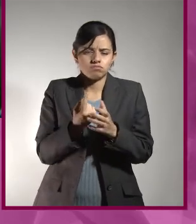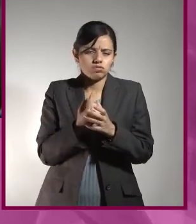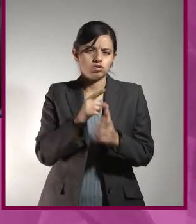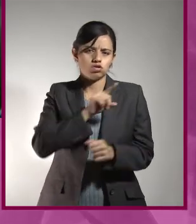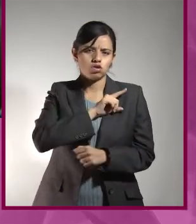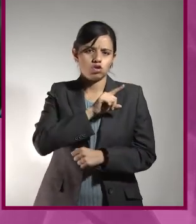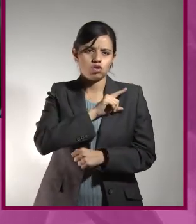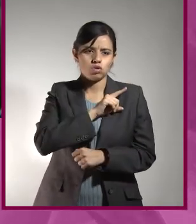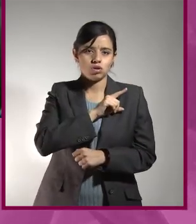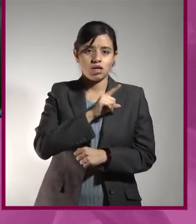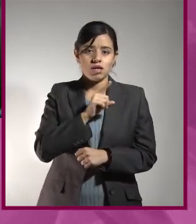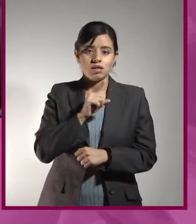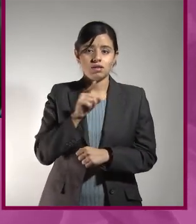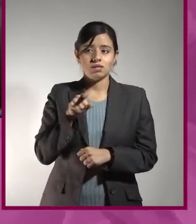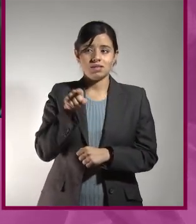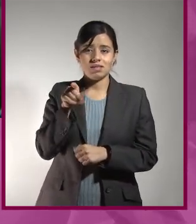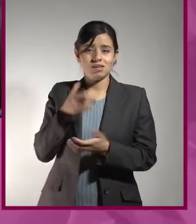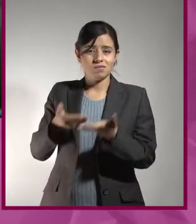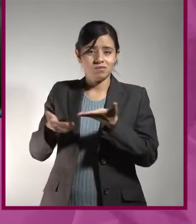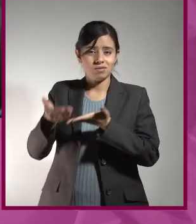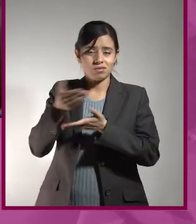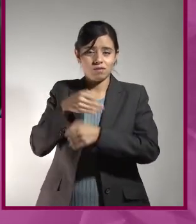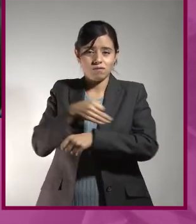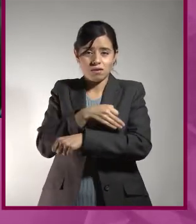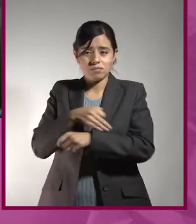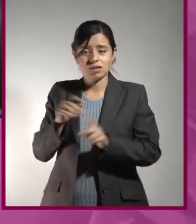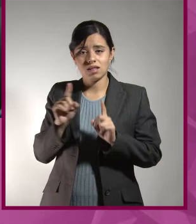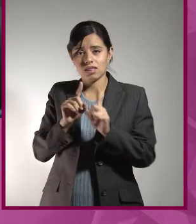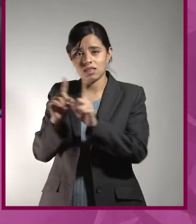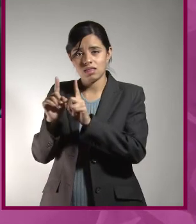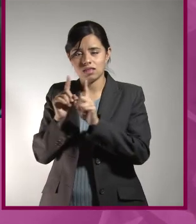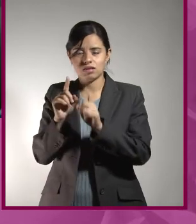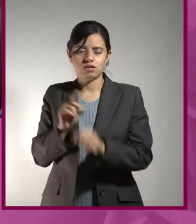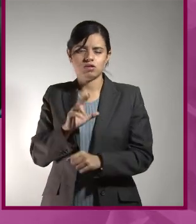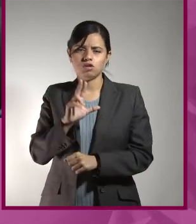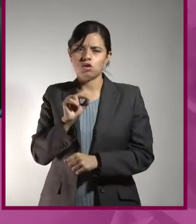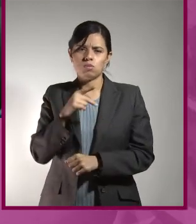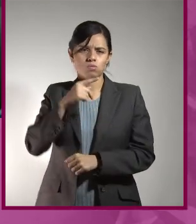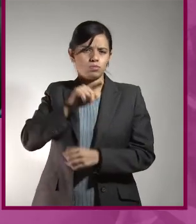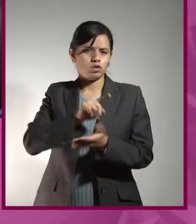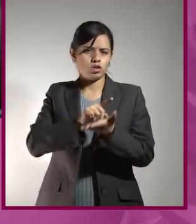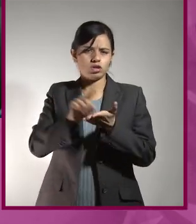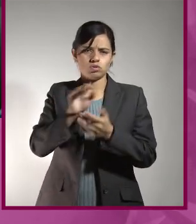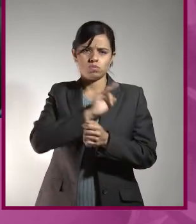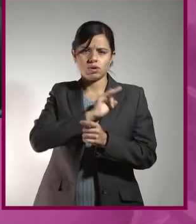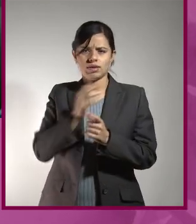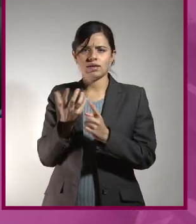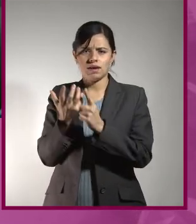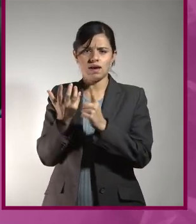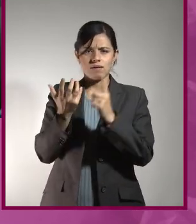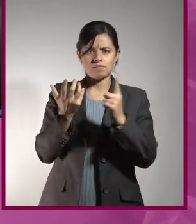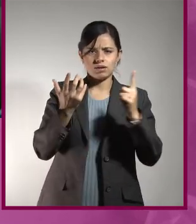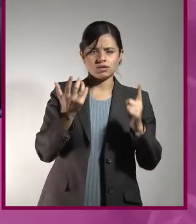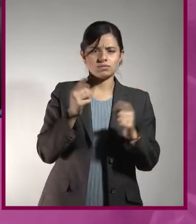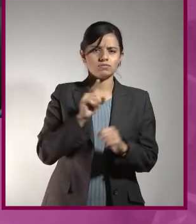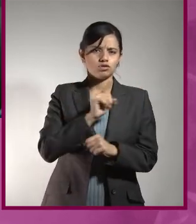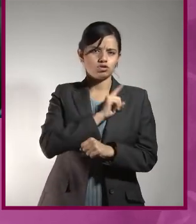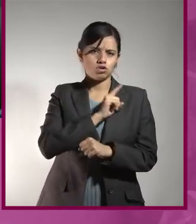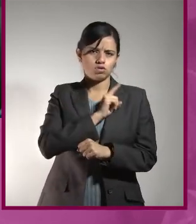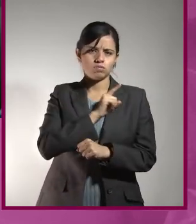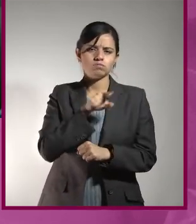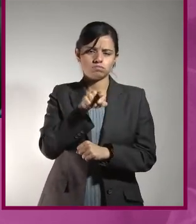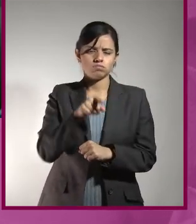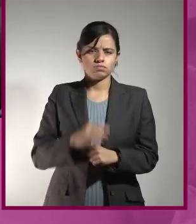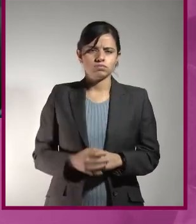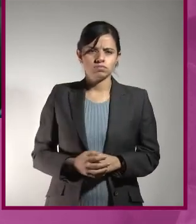ahora pasar todo el día con la familia. Y tienes el derecho de tomar tu tiempo para ti, para estar sola